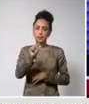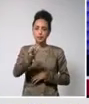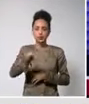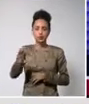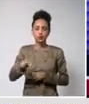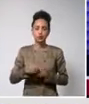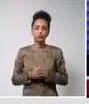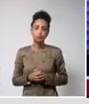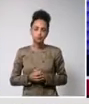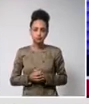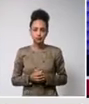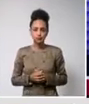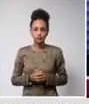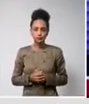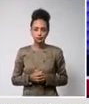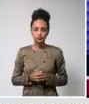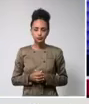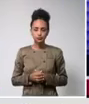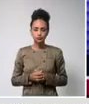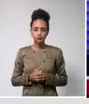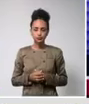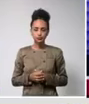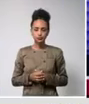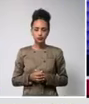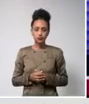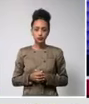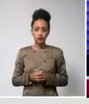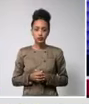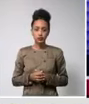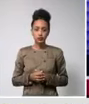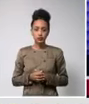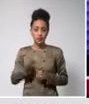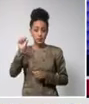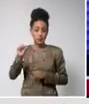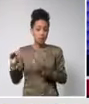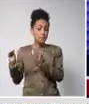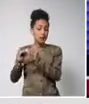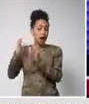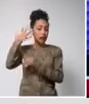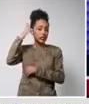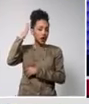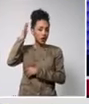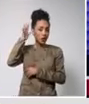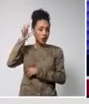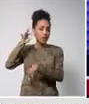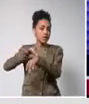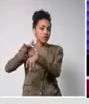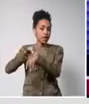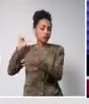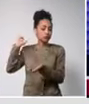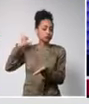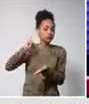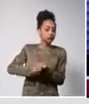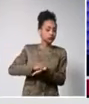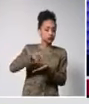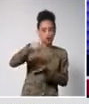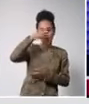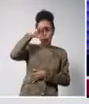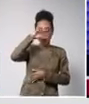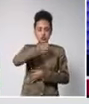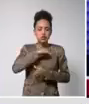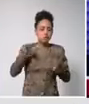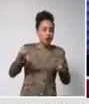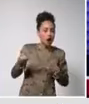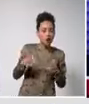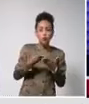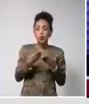llegado a nuestro país incubando la enfermedad y pues se le hace el diagnóstico en Cuba por el protocolo